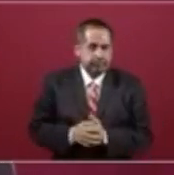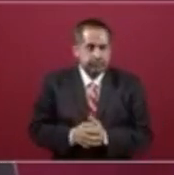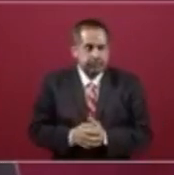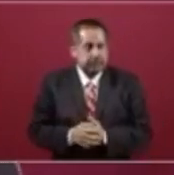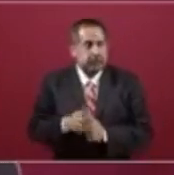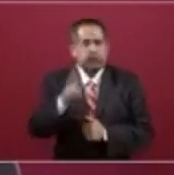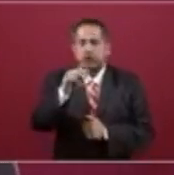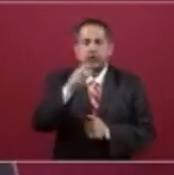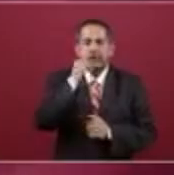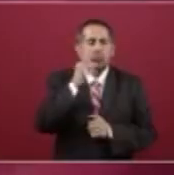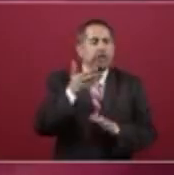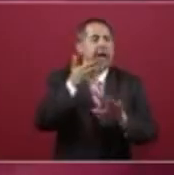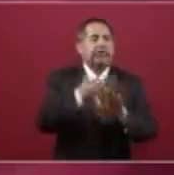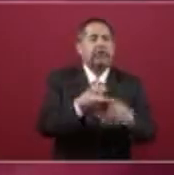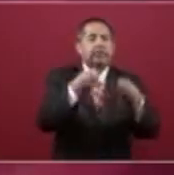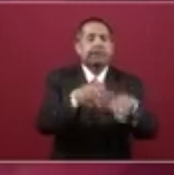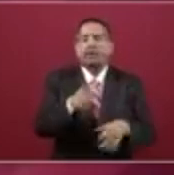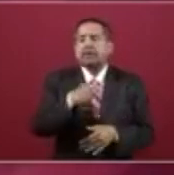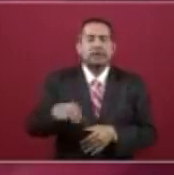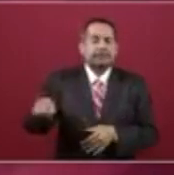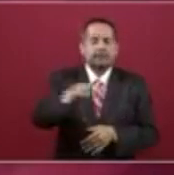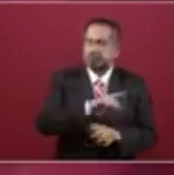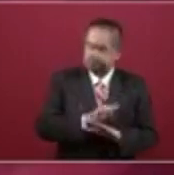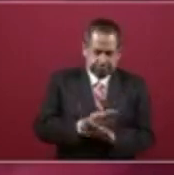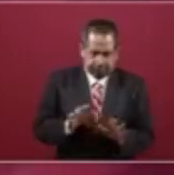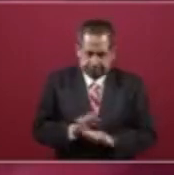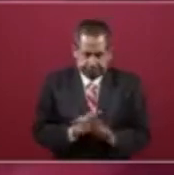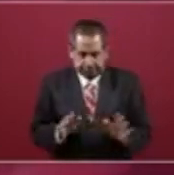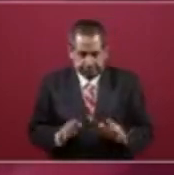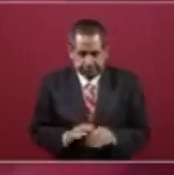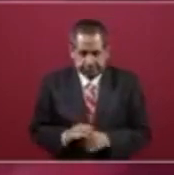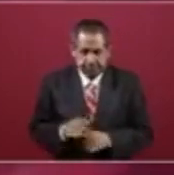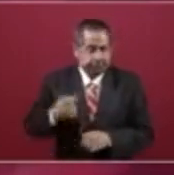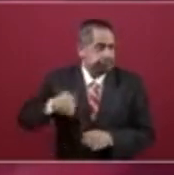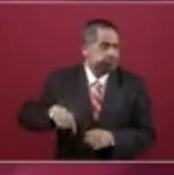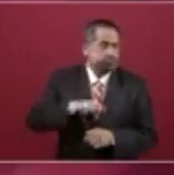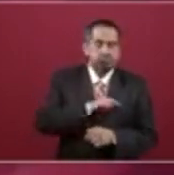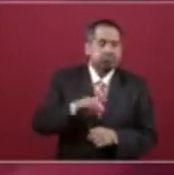afectar a nadie, nosotros no vamos